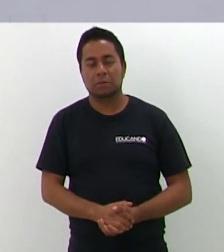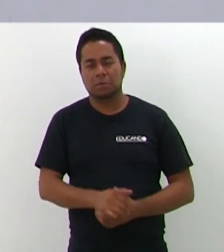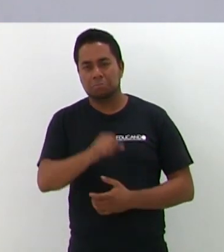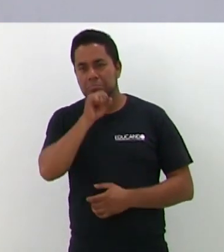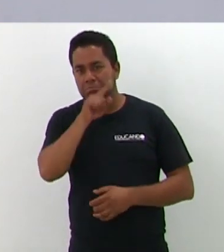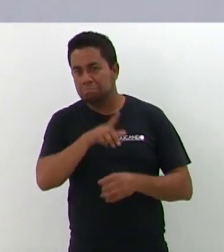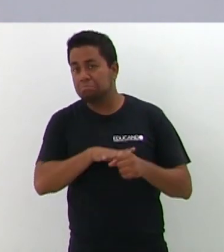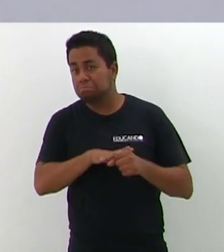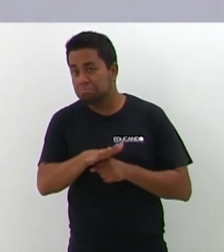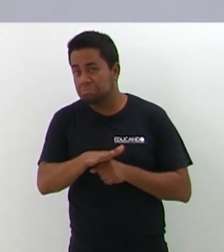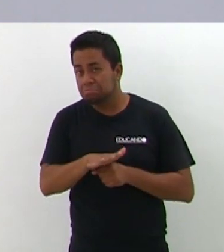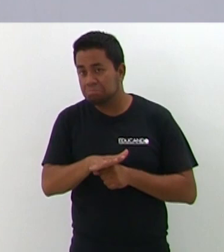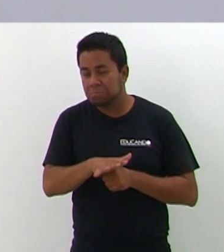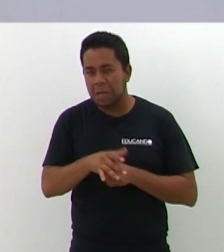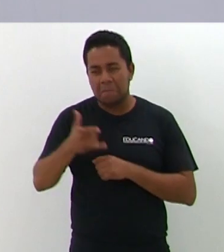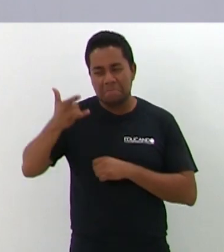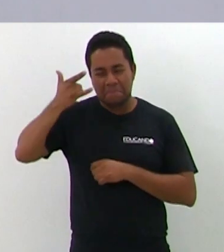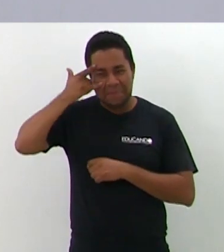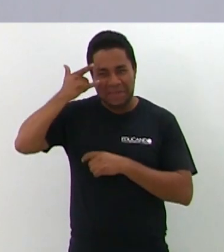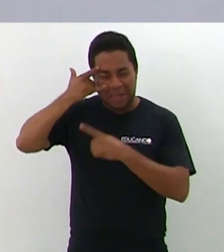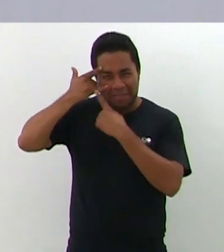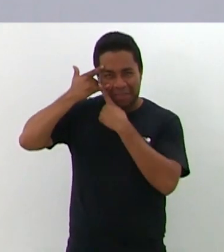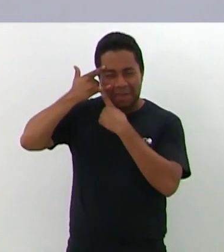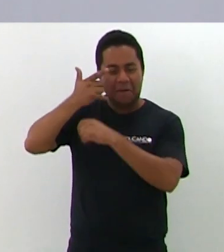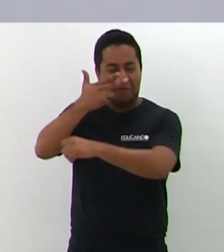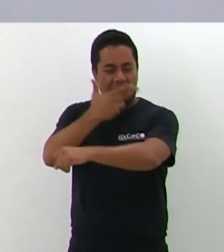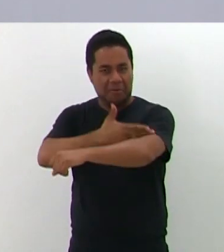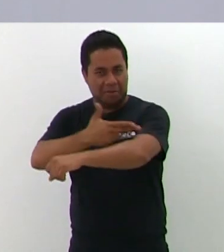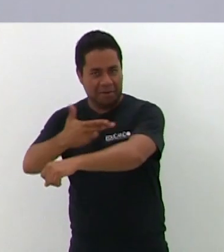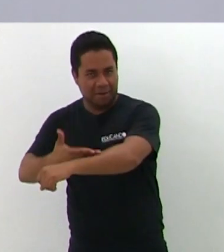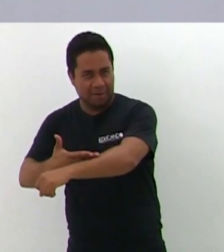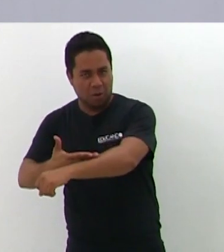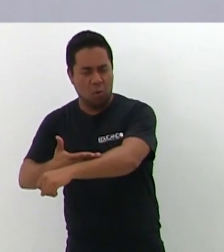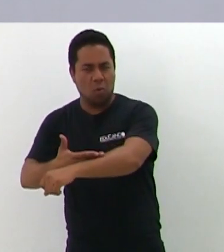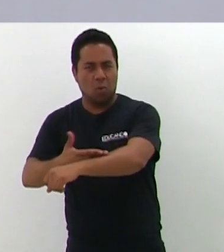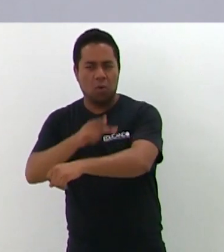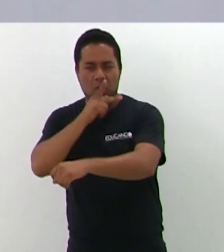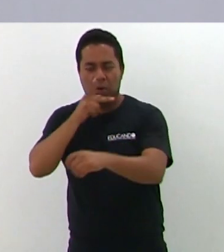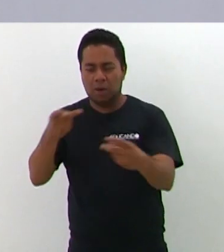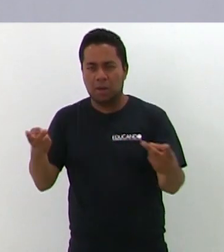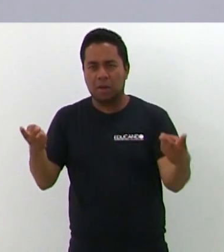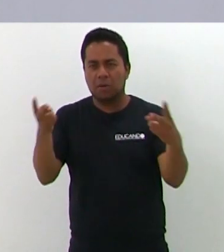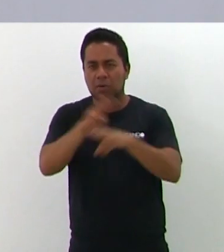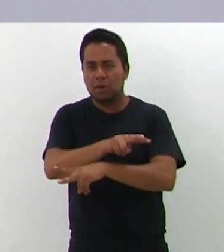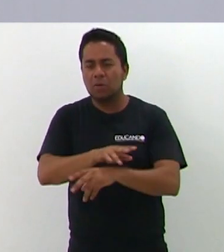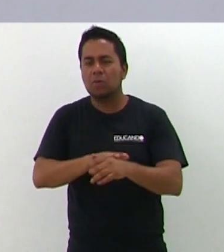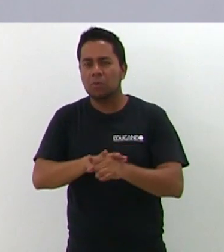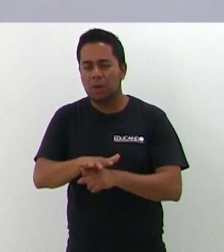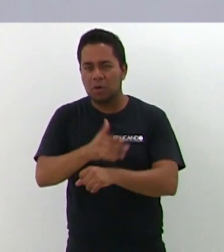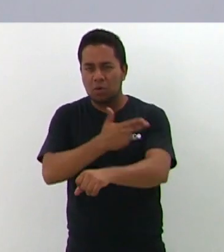¿Y un qué decía? Pirata honesto. Lo contrario de honesto sería